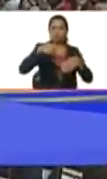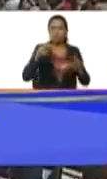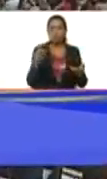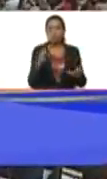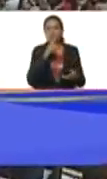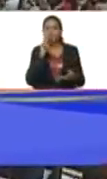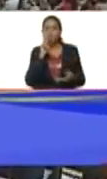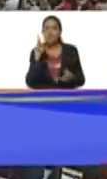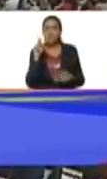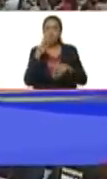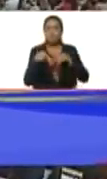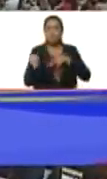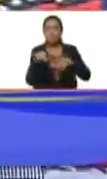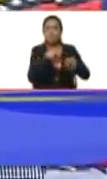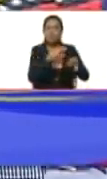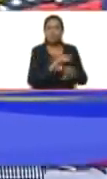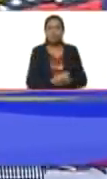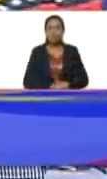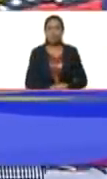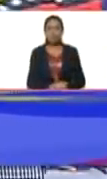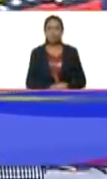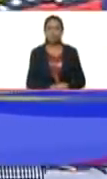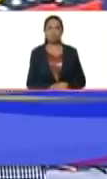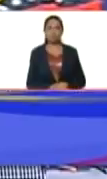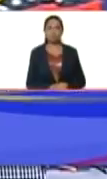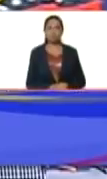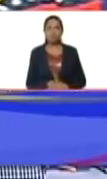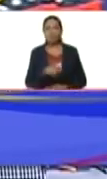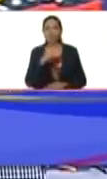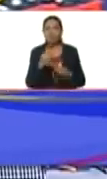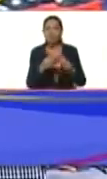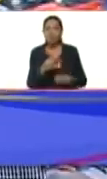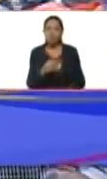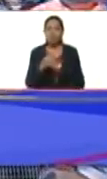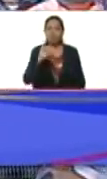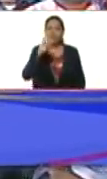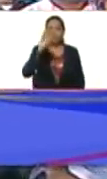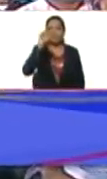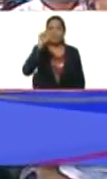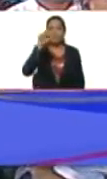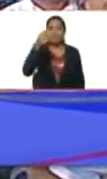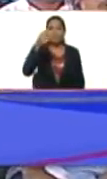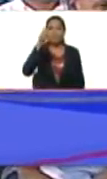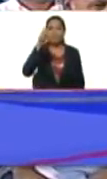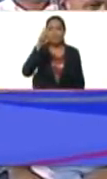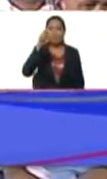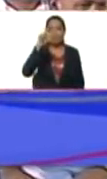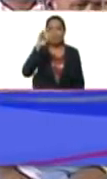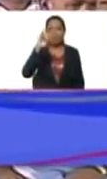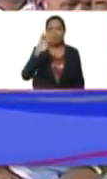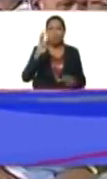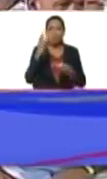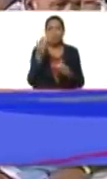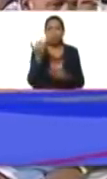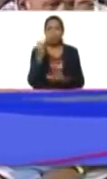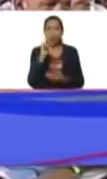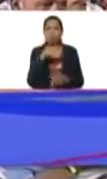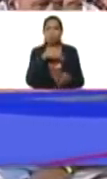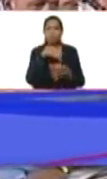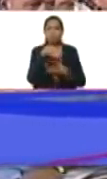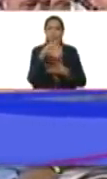llama? ¿Cómo? El Ingenio. ¿Cuánto hay de aquí hasta el Ingenio?